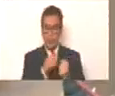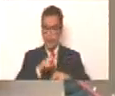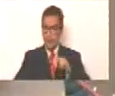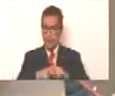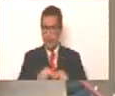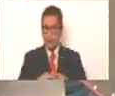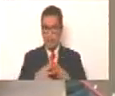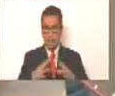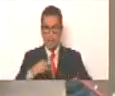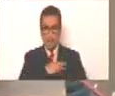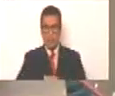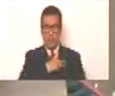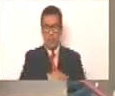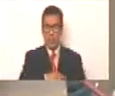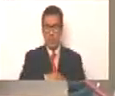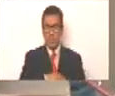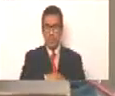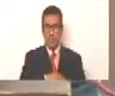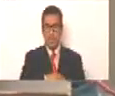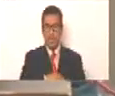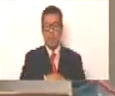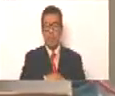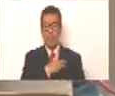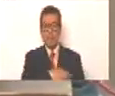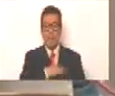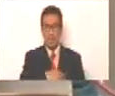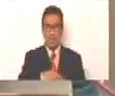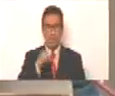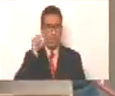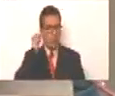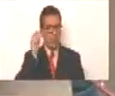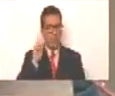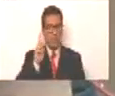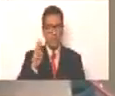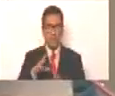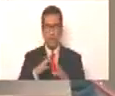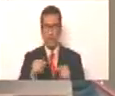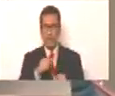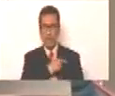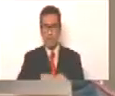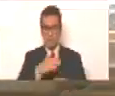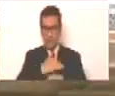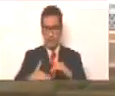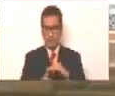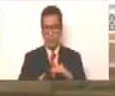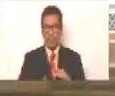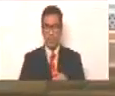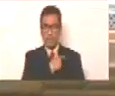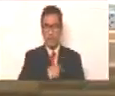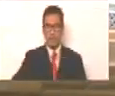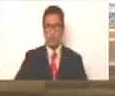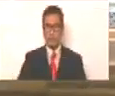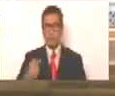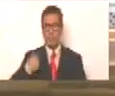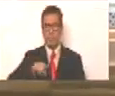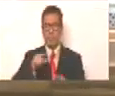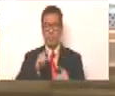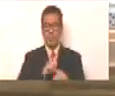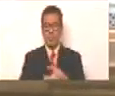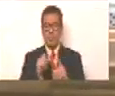Misión Misión Mujer Venezuela. Es todo, ciudadano vicepresidente. Tiene la palabra la